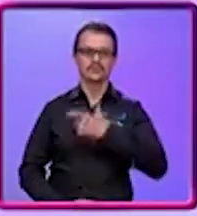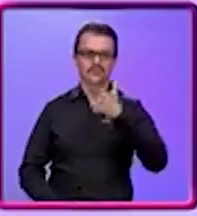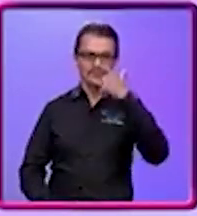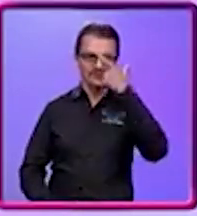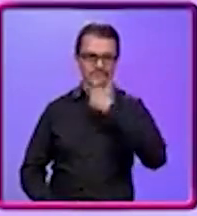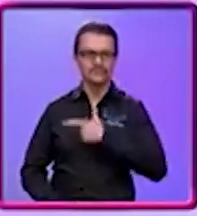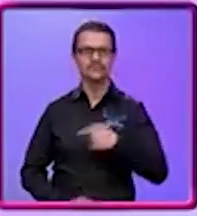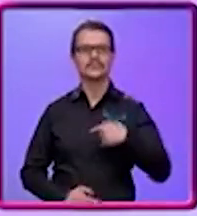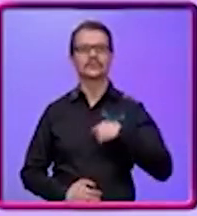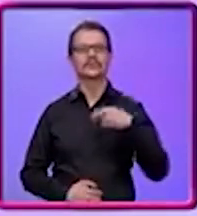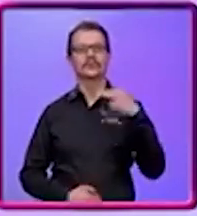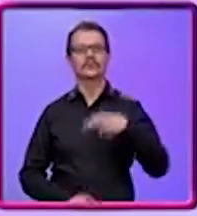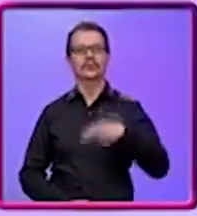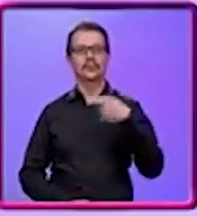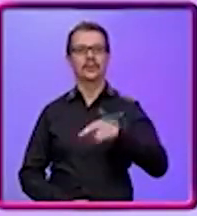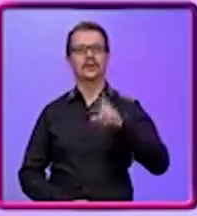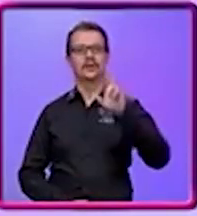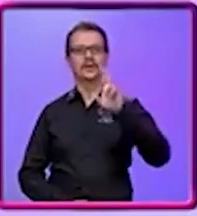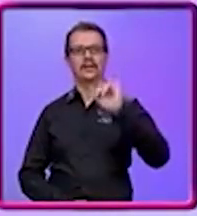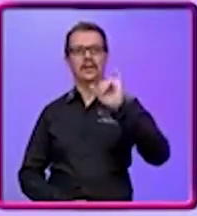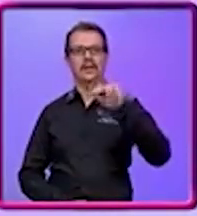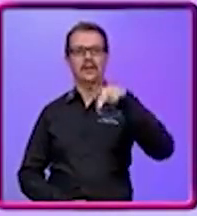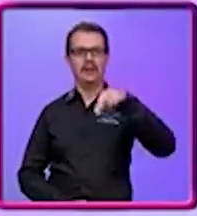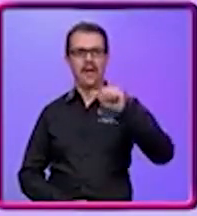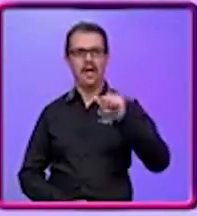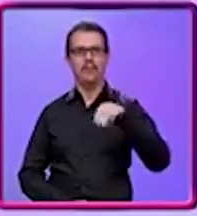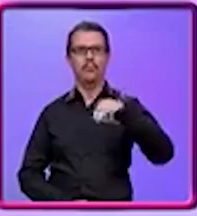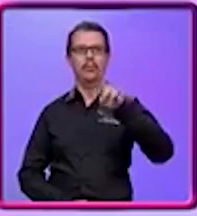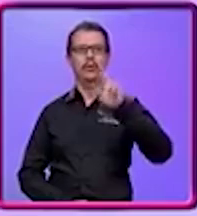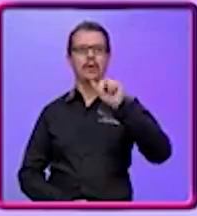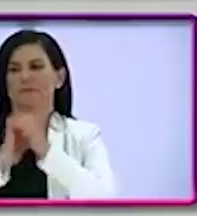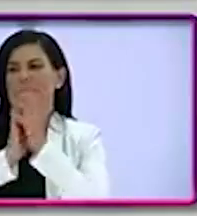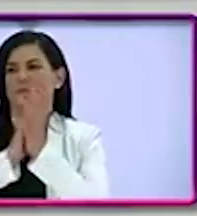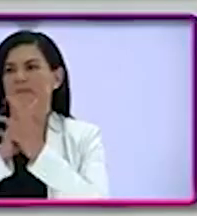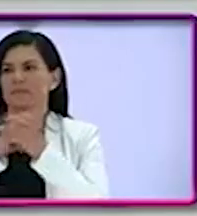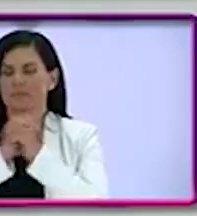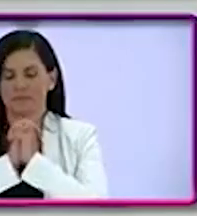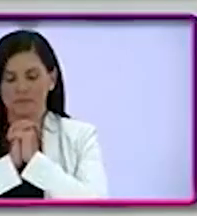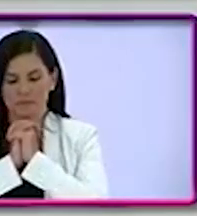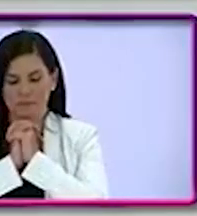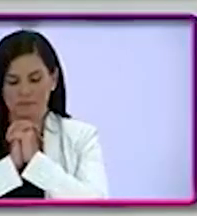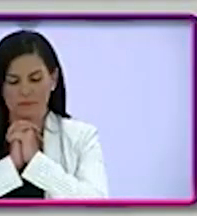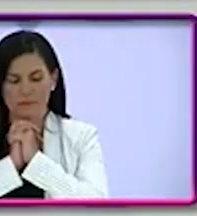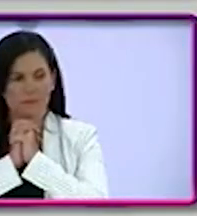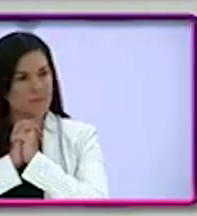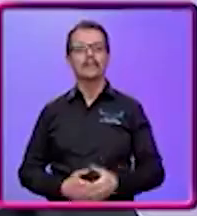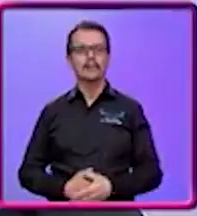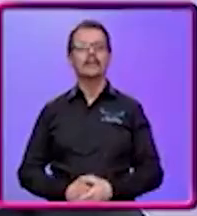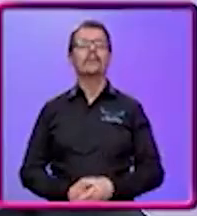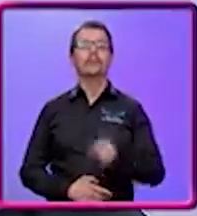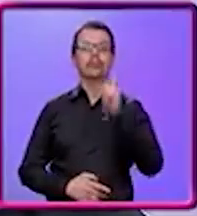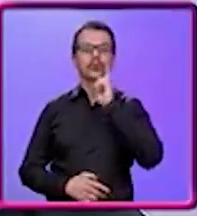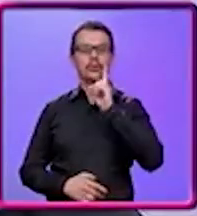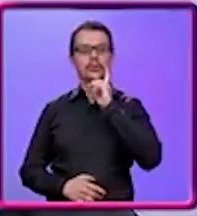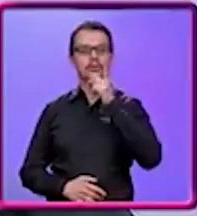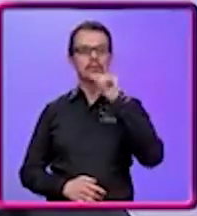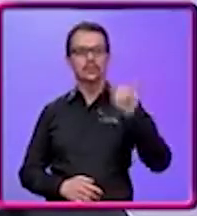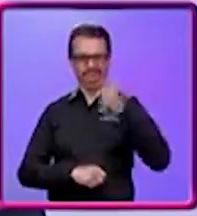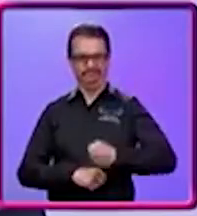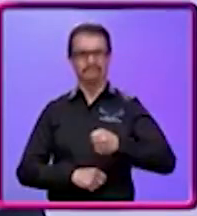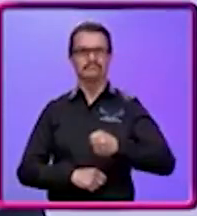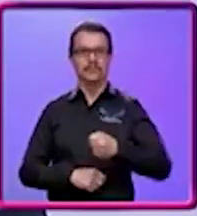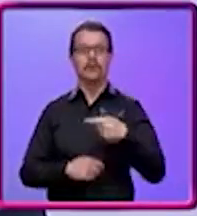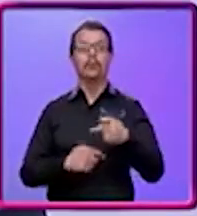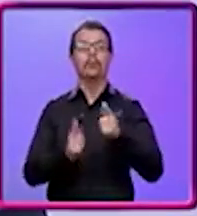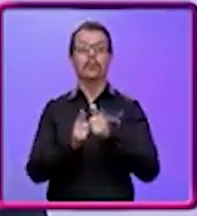esta entidad federativa bajo la moderación de la internacionalista Rina musali en un lapso de 90 minutos Josefina Vázquez Mota del